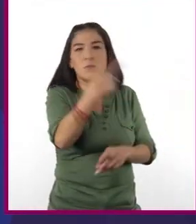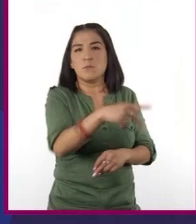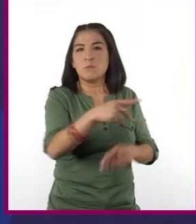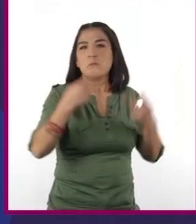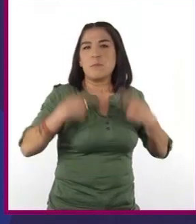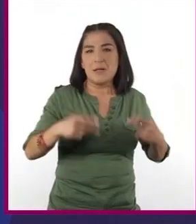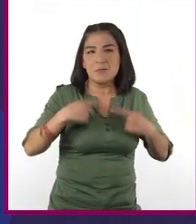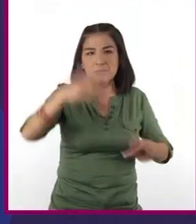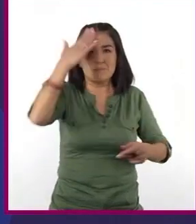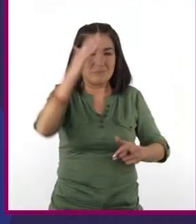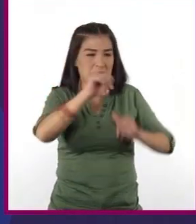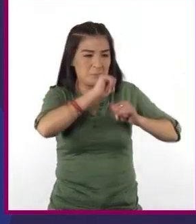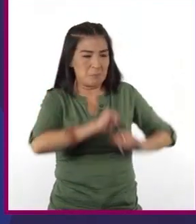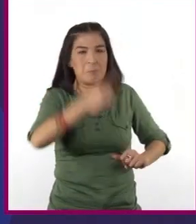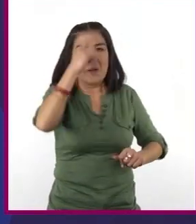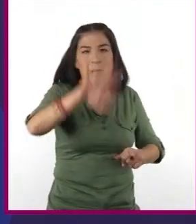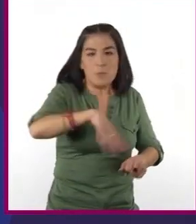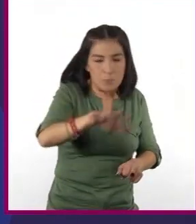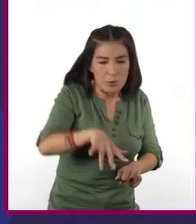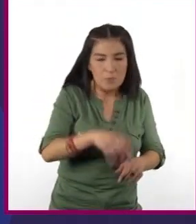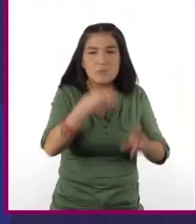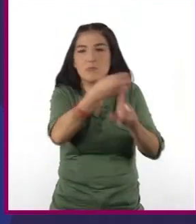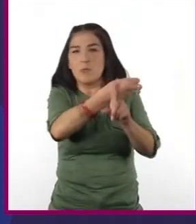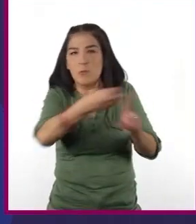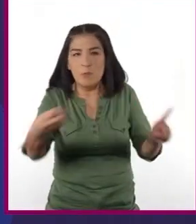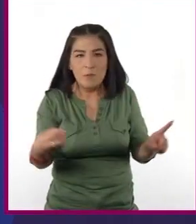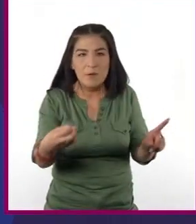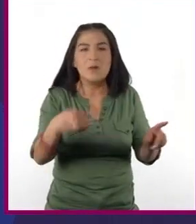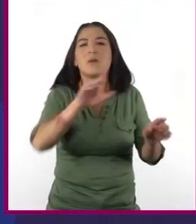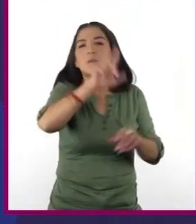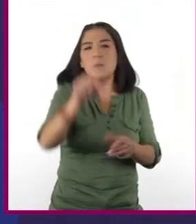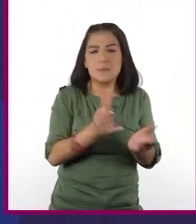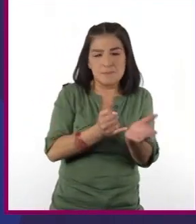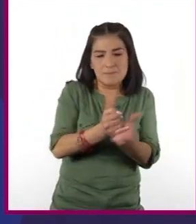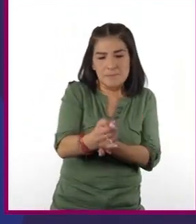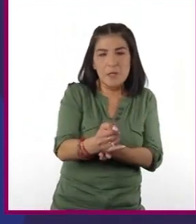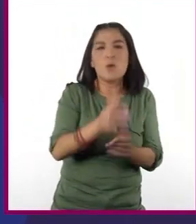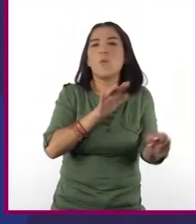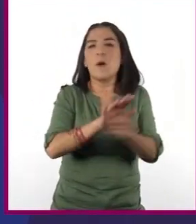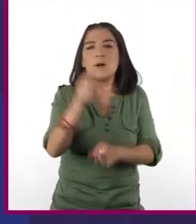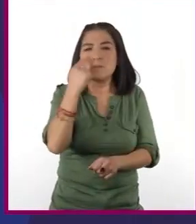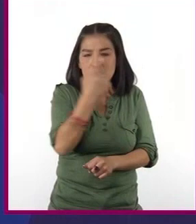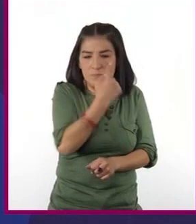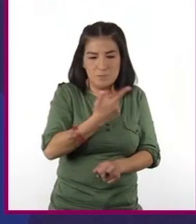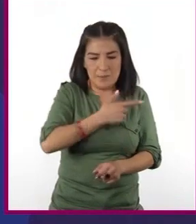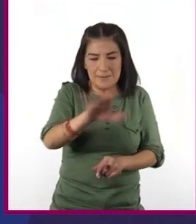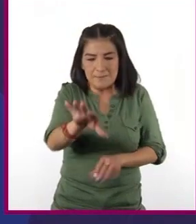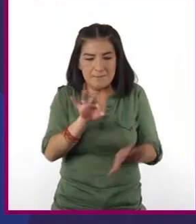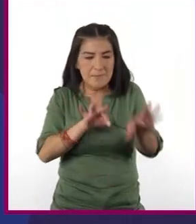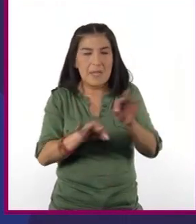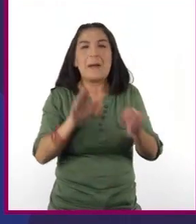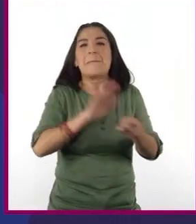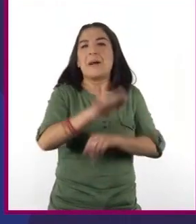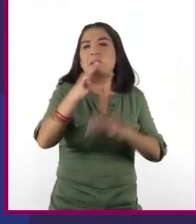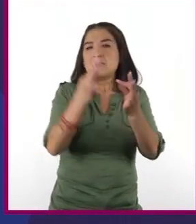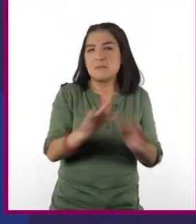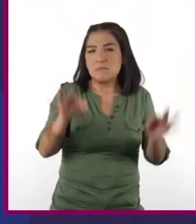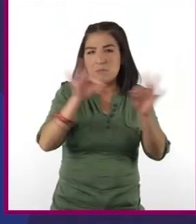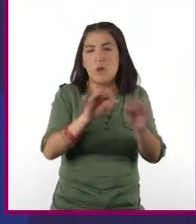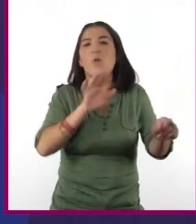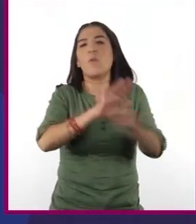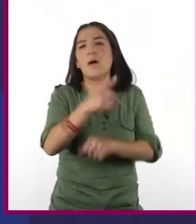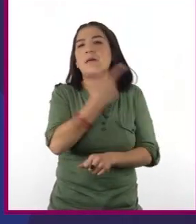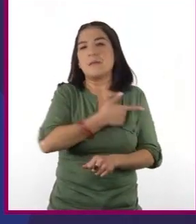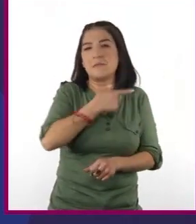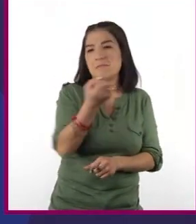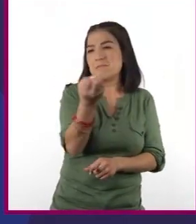un compilador para buscar, organizar y decidir cuáles escritos son los más importantes o cuáles le pueden gustar más